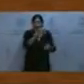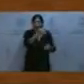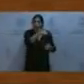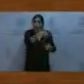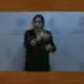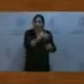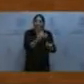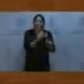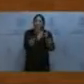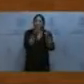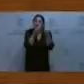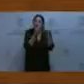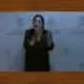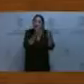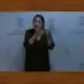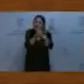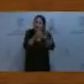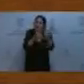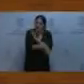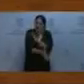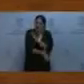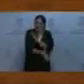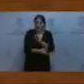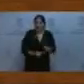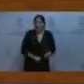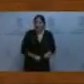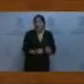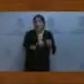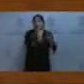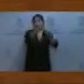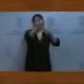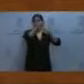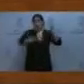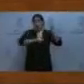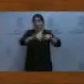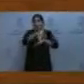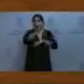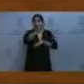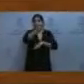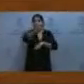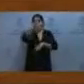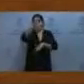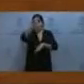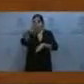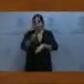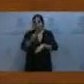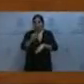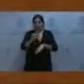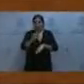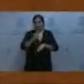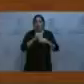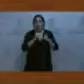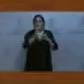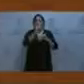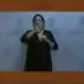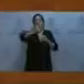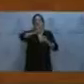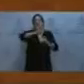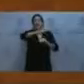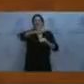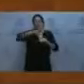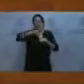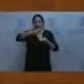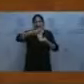cuenta y explicaciones de por qué en un edificio que se alquila en la calle Fuela, 3 plantas que ocupaba Sogepsa, 1.300 y pico